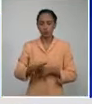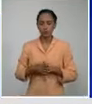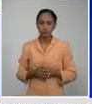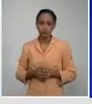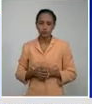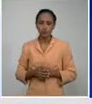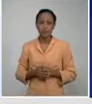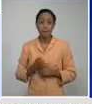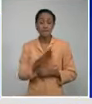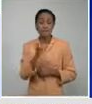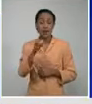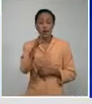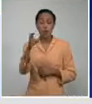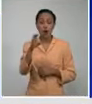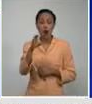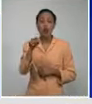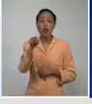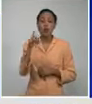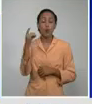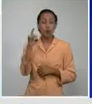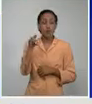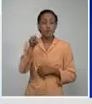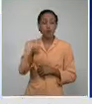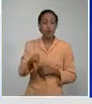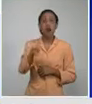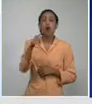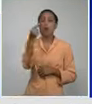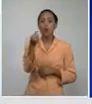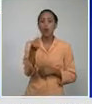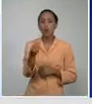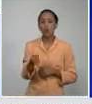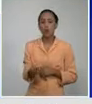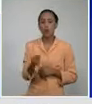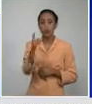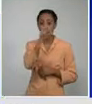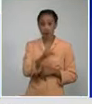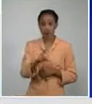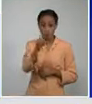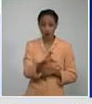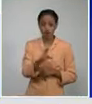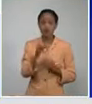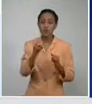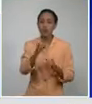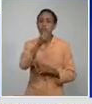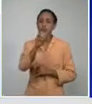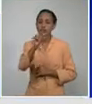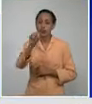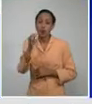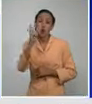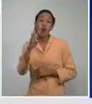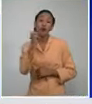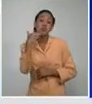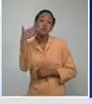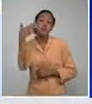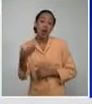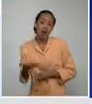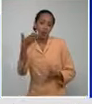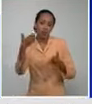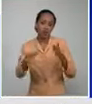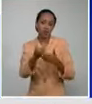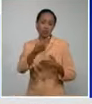Bolívar y Majagua, 1 cada uno. Camagüey, 30 casos, 4 más. Realmente